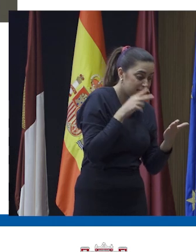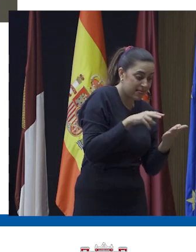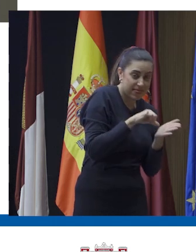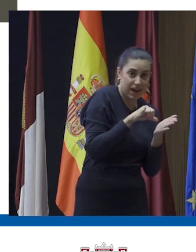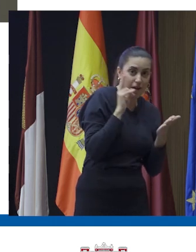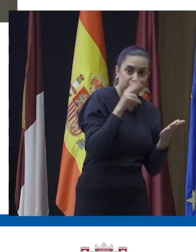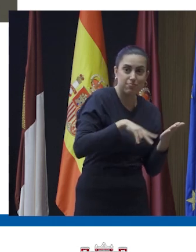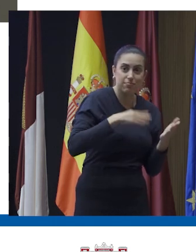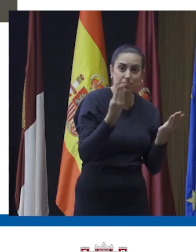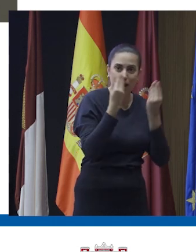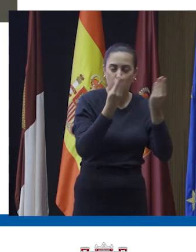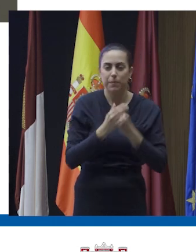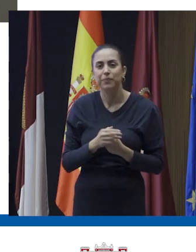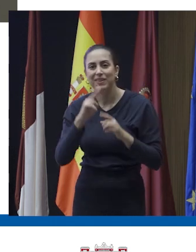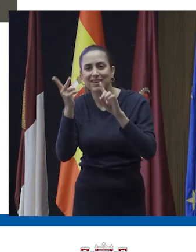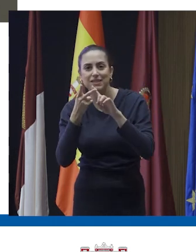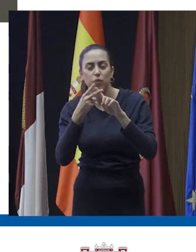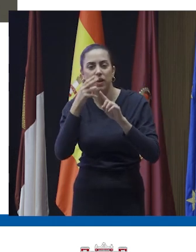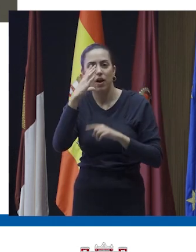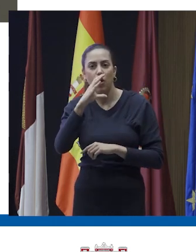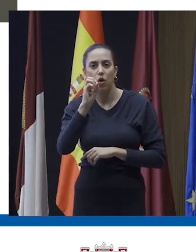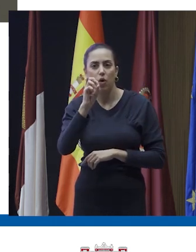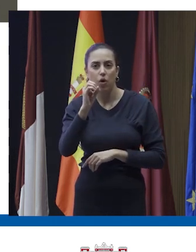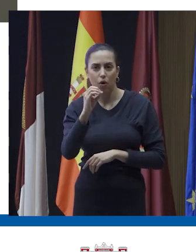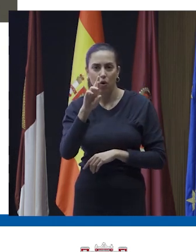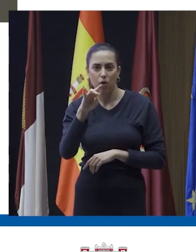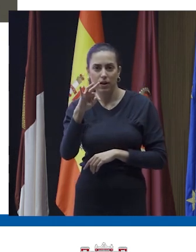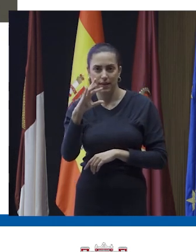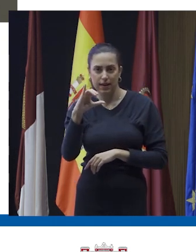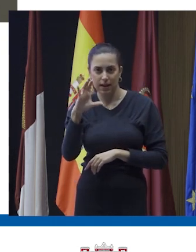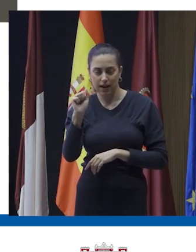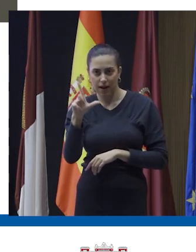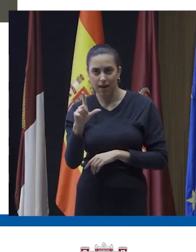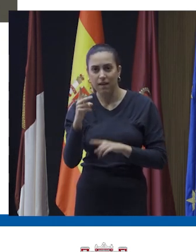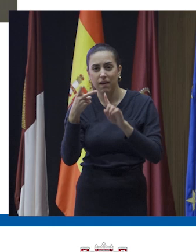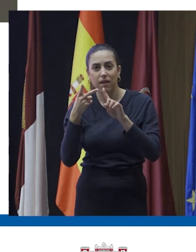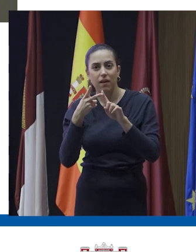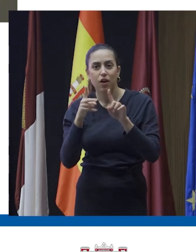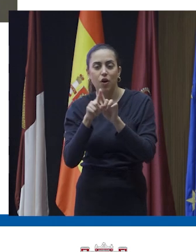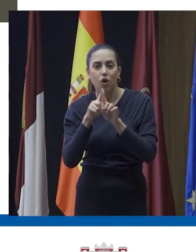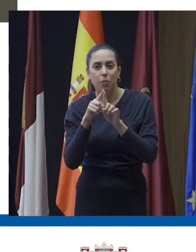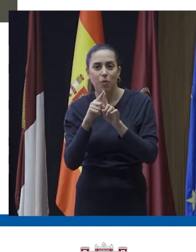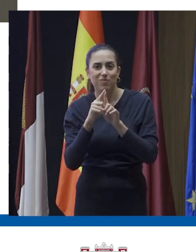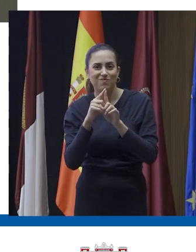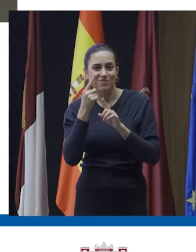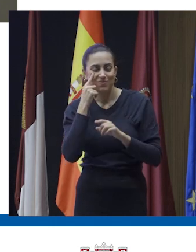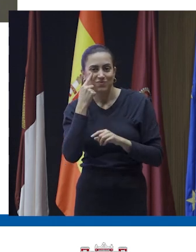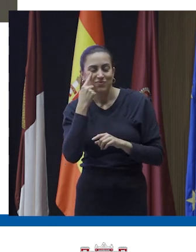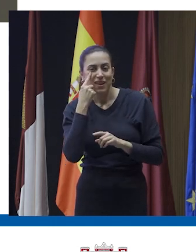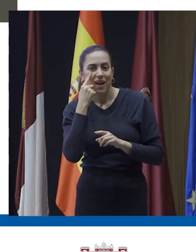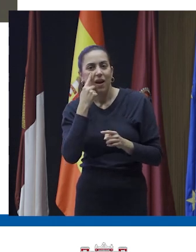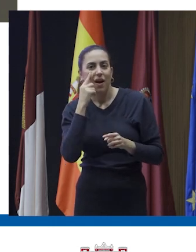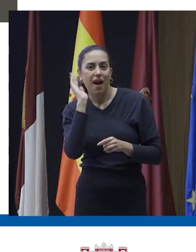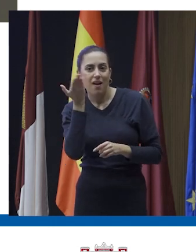la catarata cortical, como ya he dicho, con esas opacidades va produciendo un impacto visual gradual,